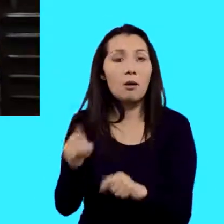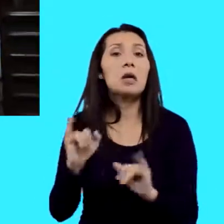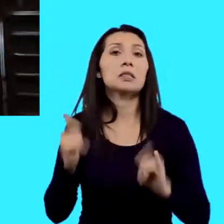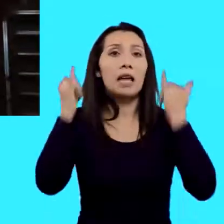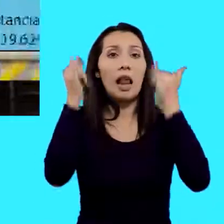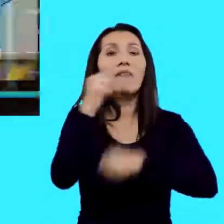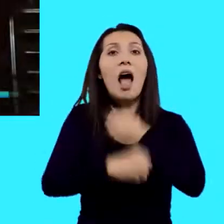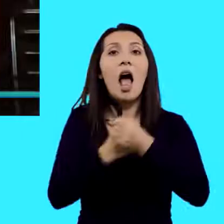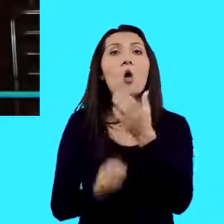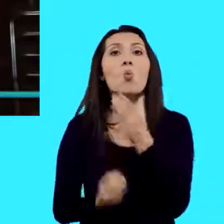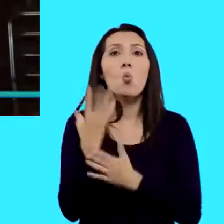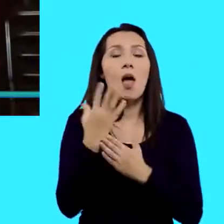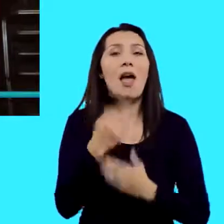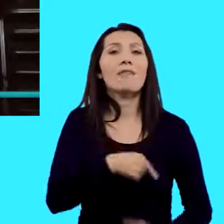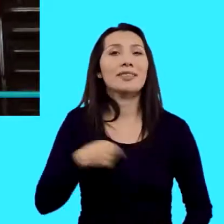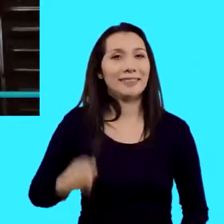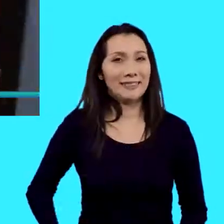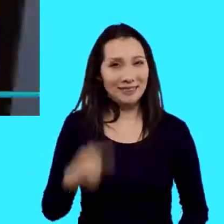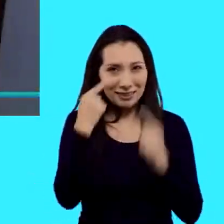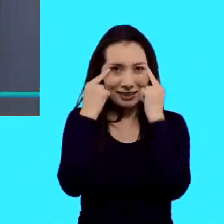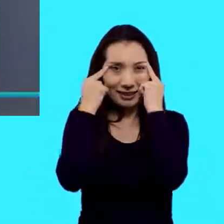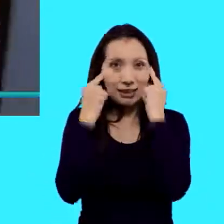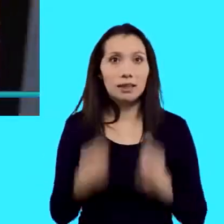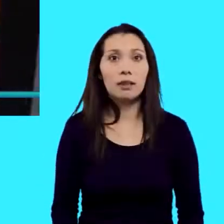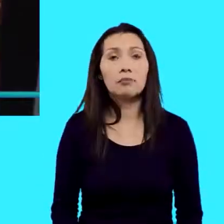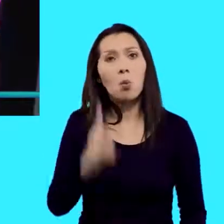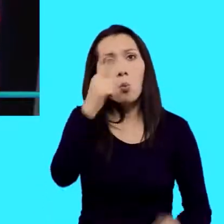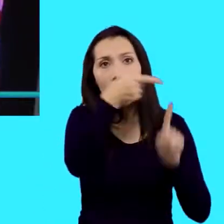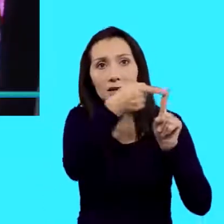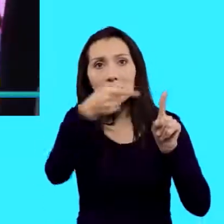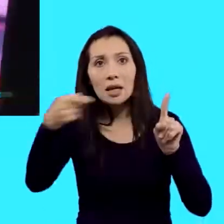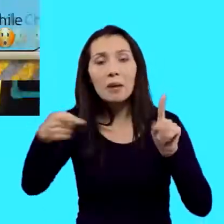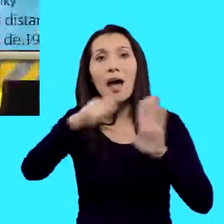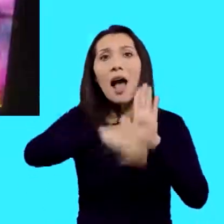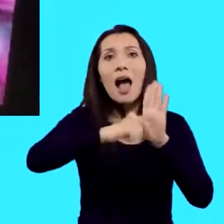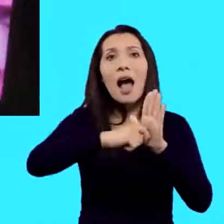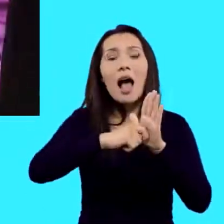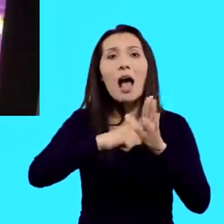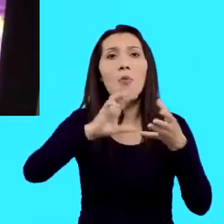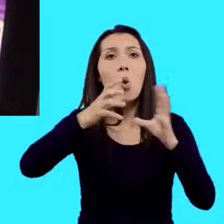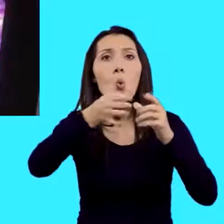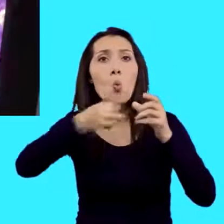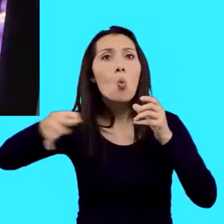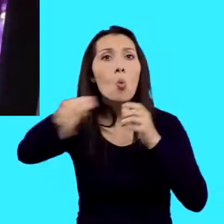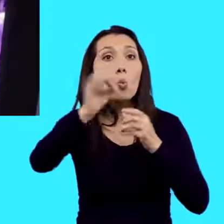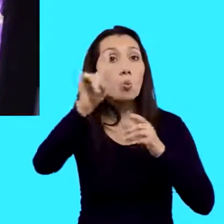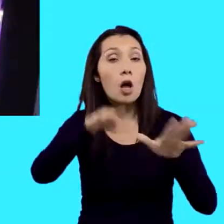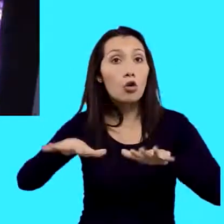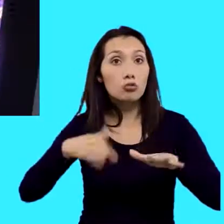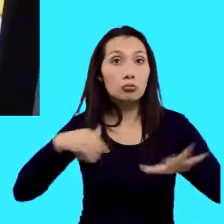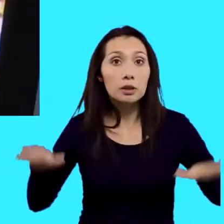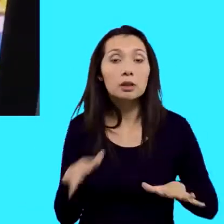allá celebramos el año nuevo en Chile. Dura una semana en el calendario luna. Una de las cosas que